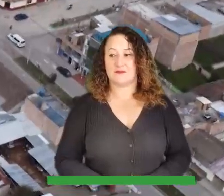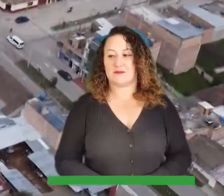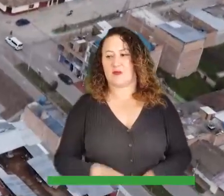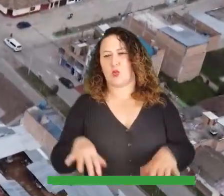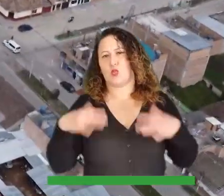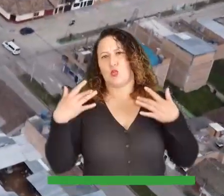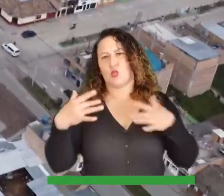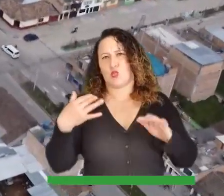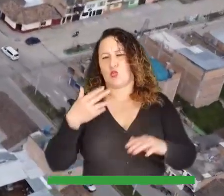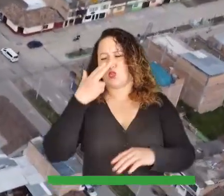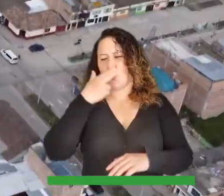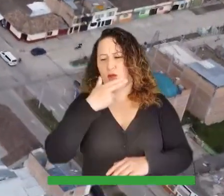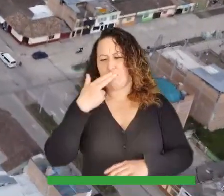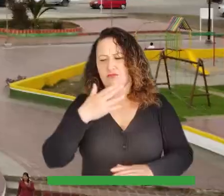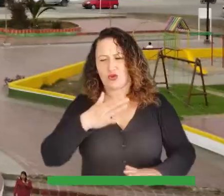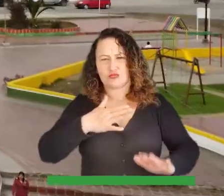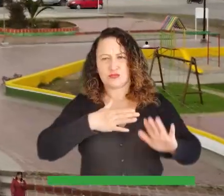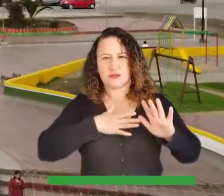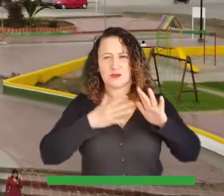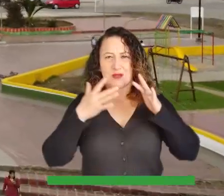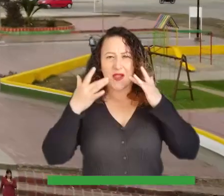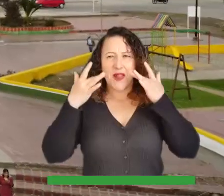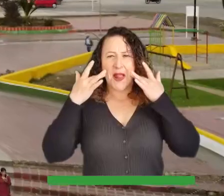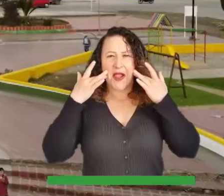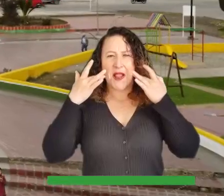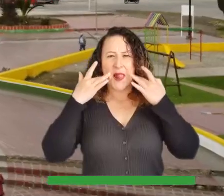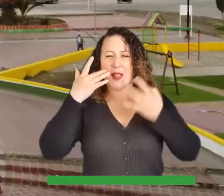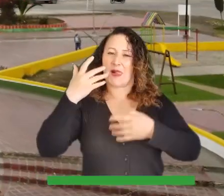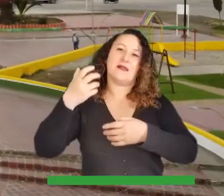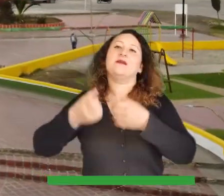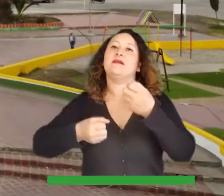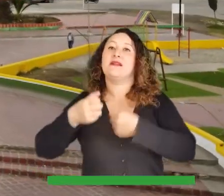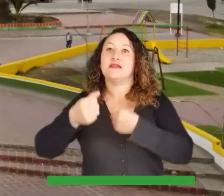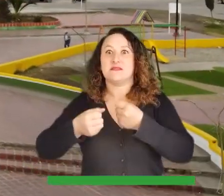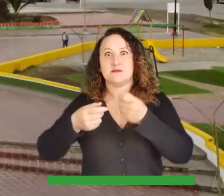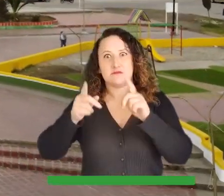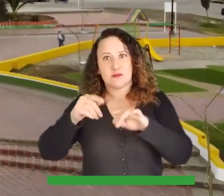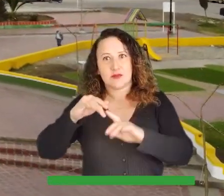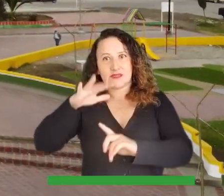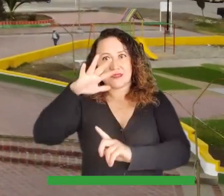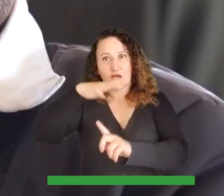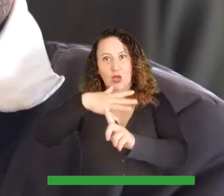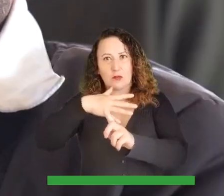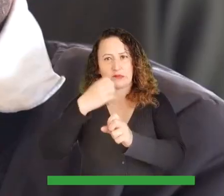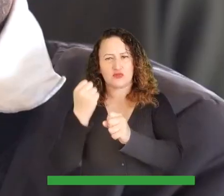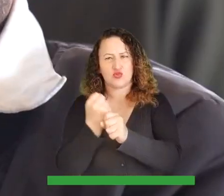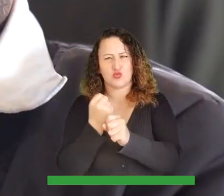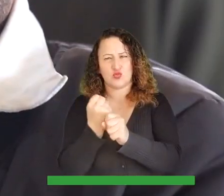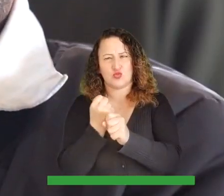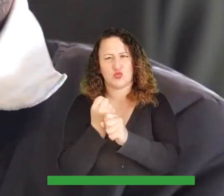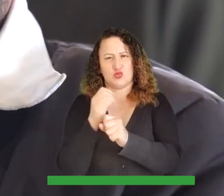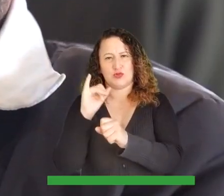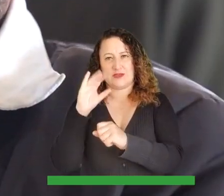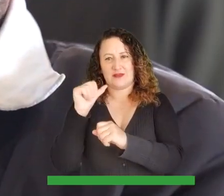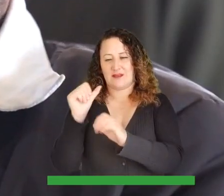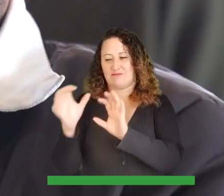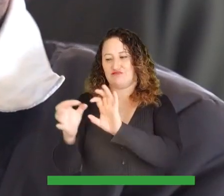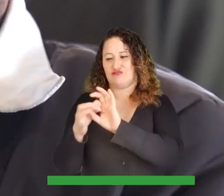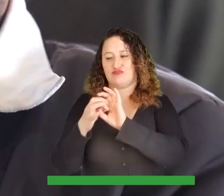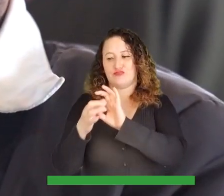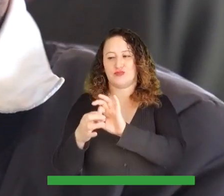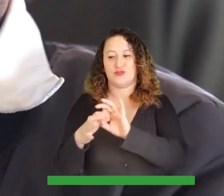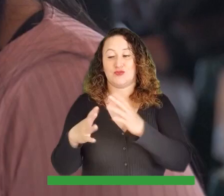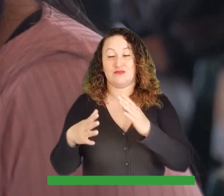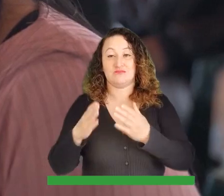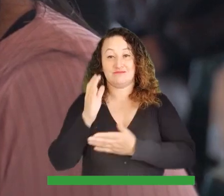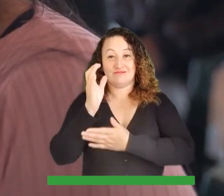Gracias al compromiso de garantizar la inocuidad de la leche y resultado de 5 meses de trabajo con el ICA, se certificaron